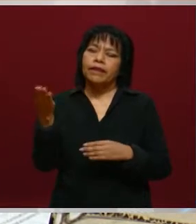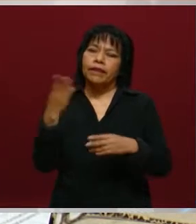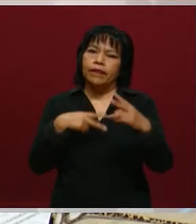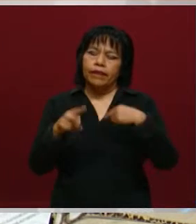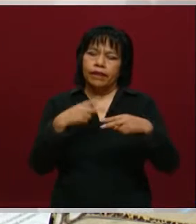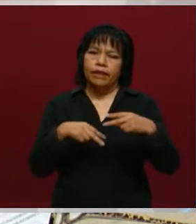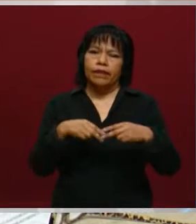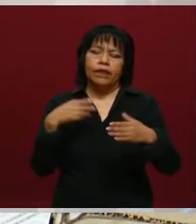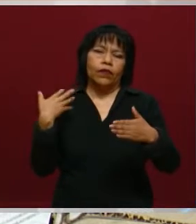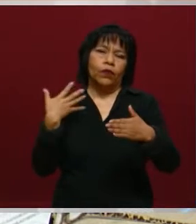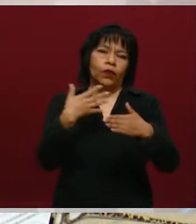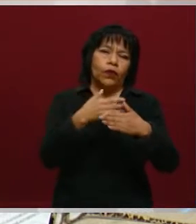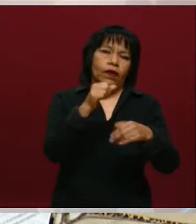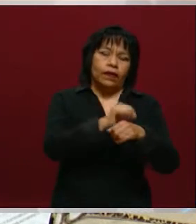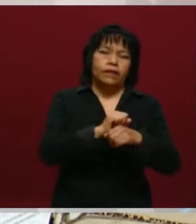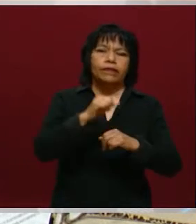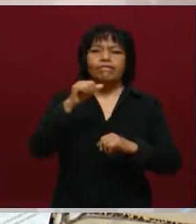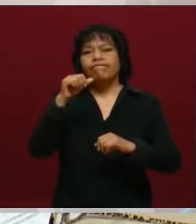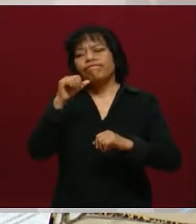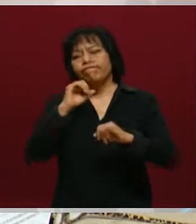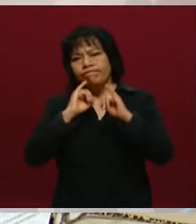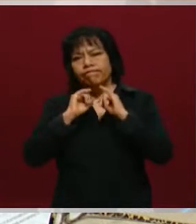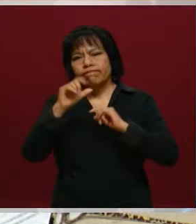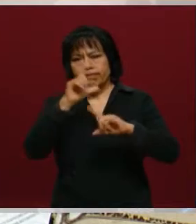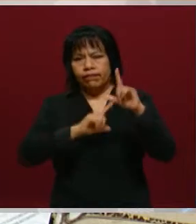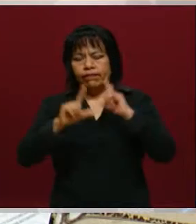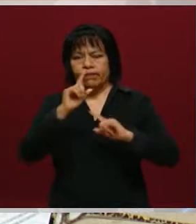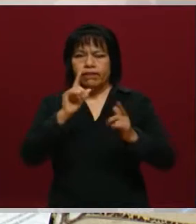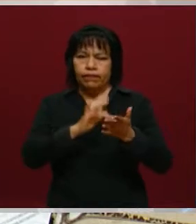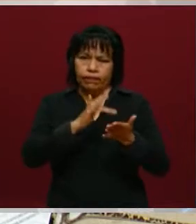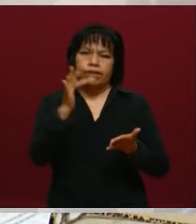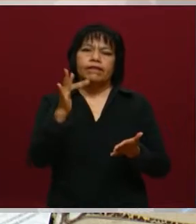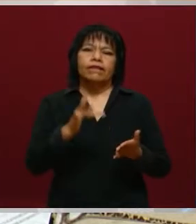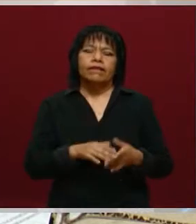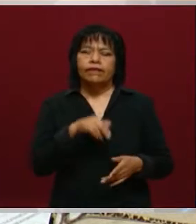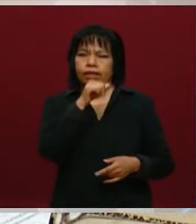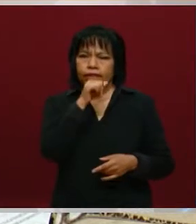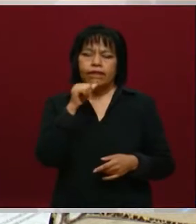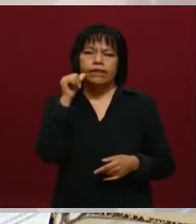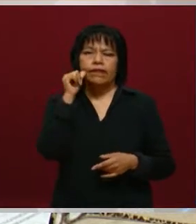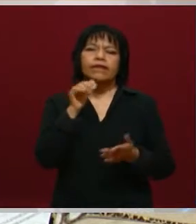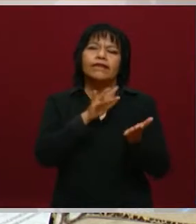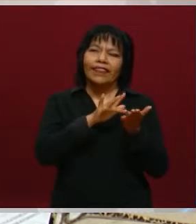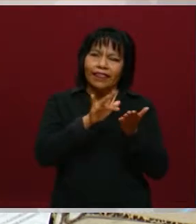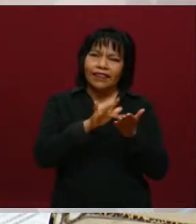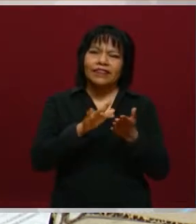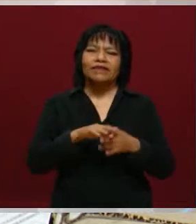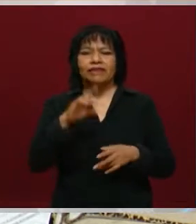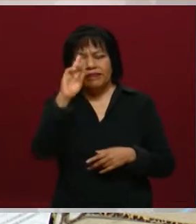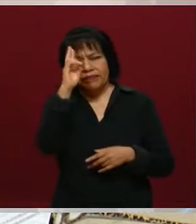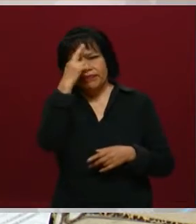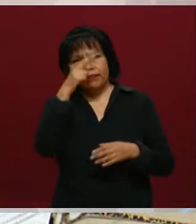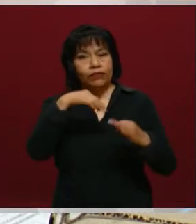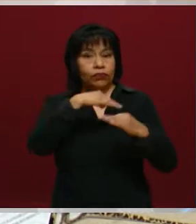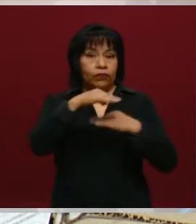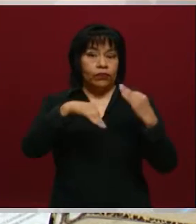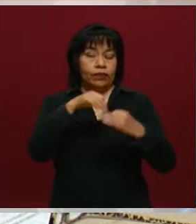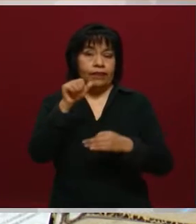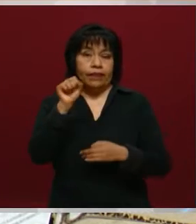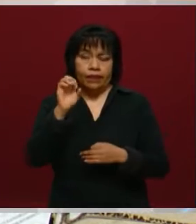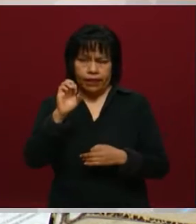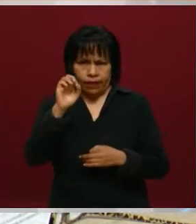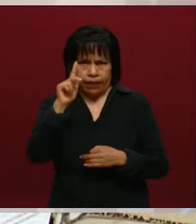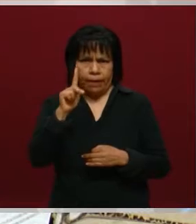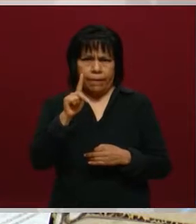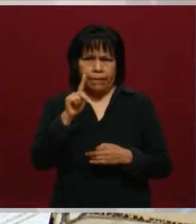que esta semana nos acompaña en lengua de señas mexicana muchas gracias a alejandra por apoyarnos y recordarles a todos que la secretaria